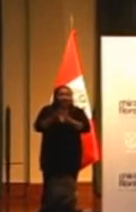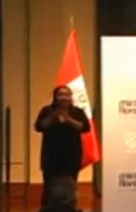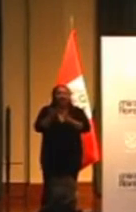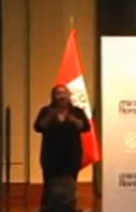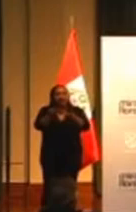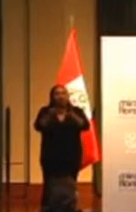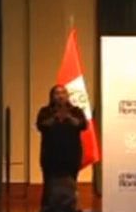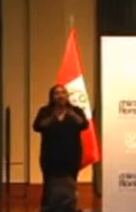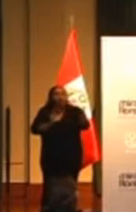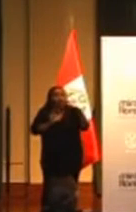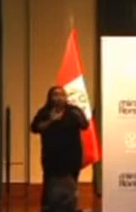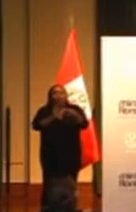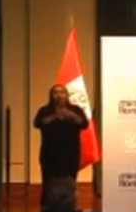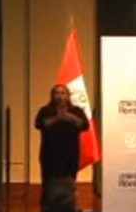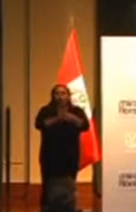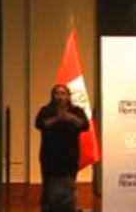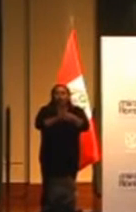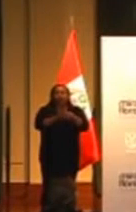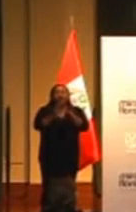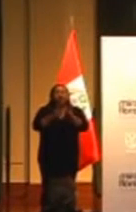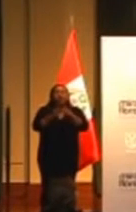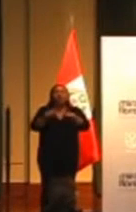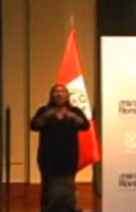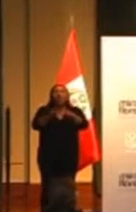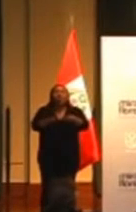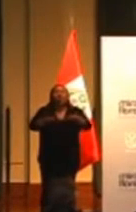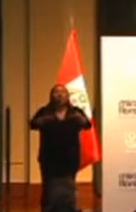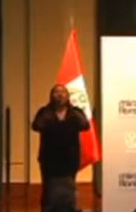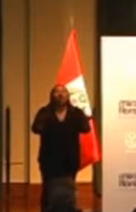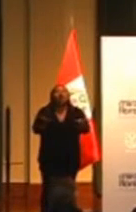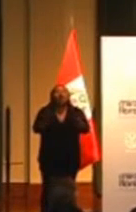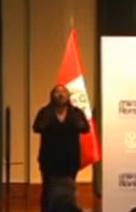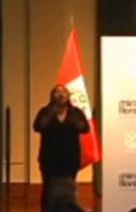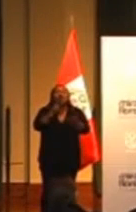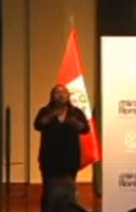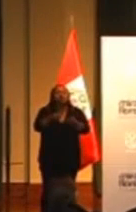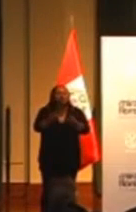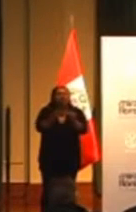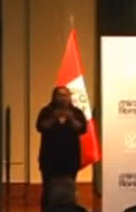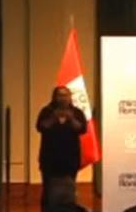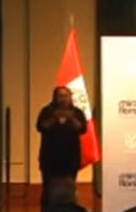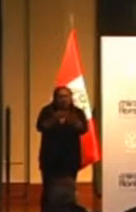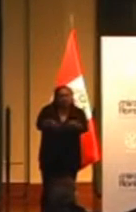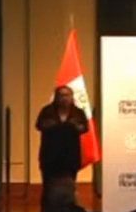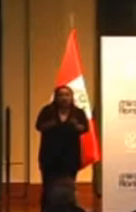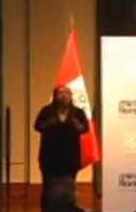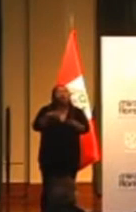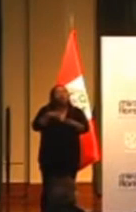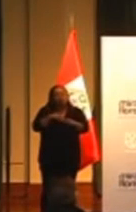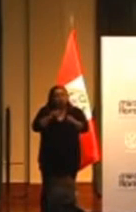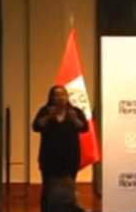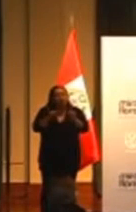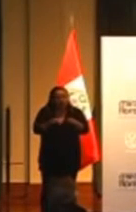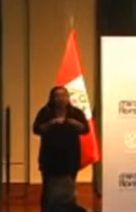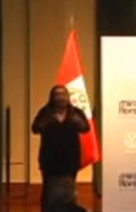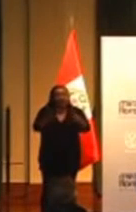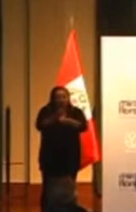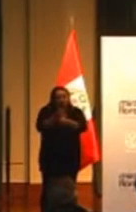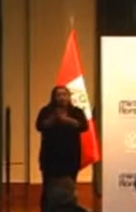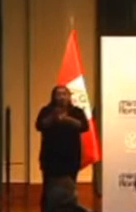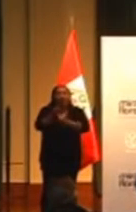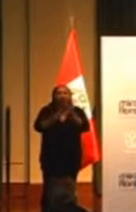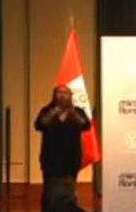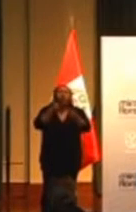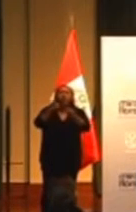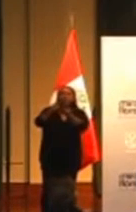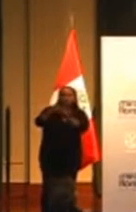viene también como implementación y va a tener un espacio en esta casa, porque así lo hemos concebido como algo